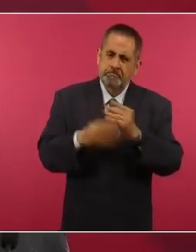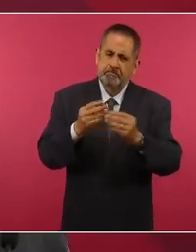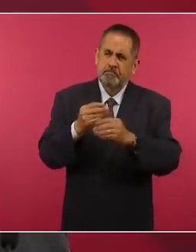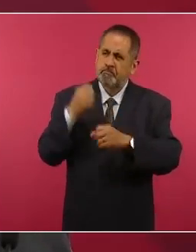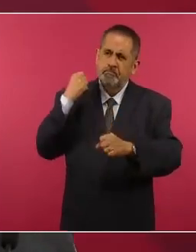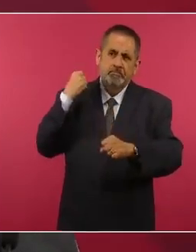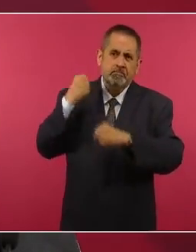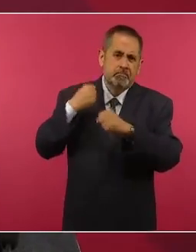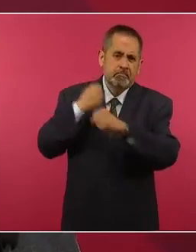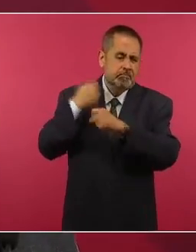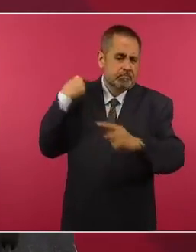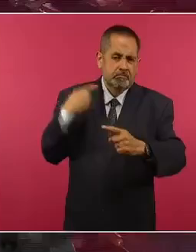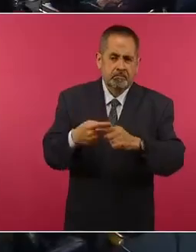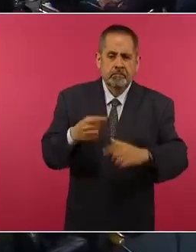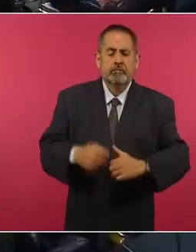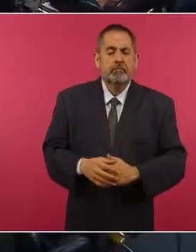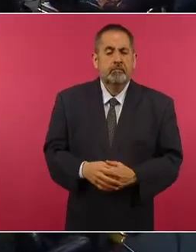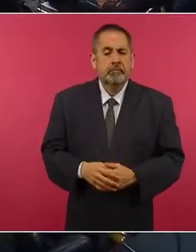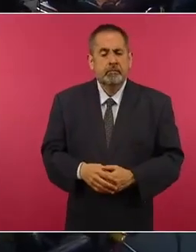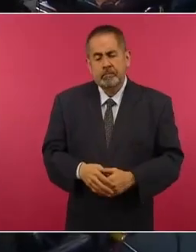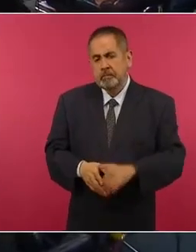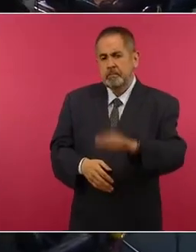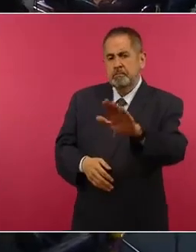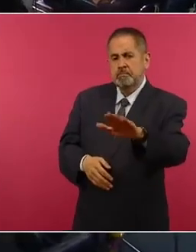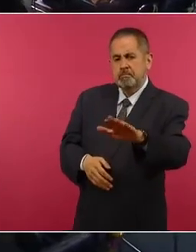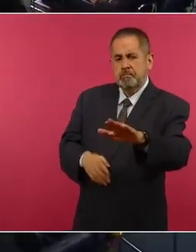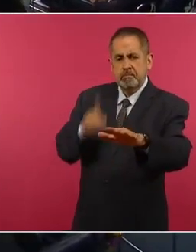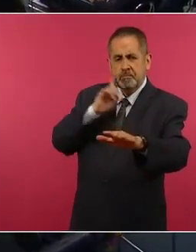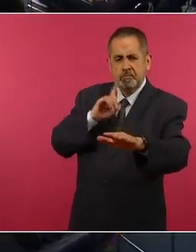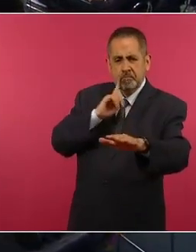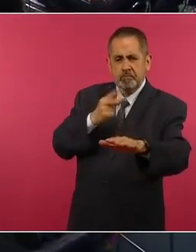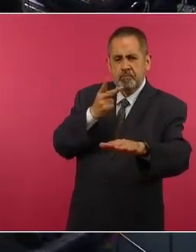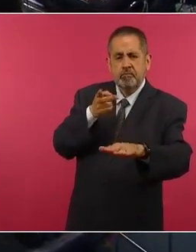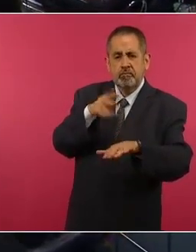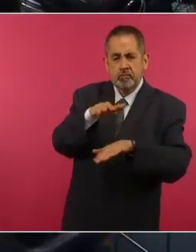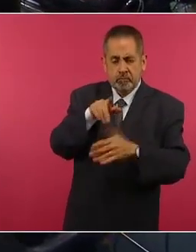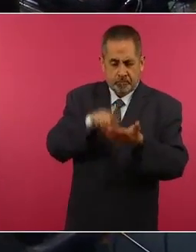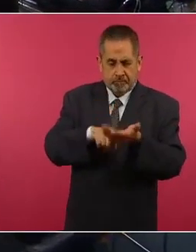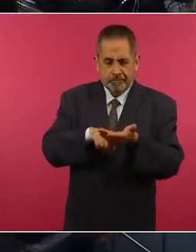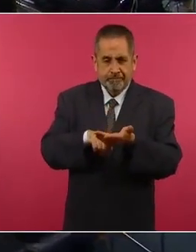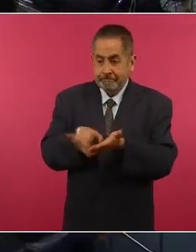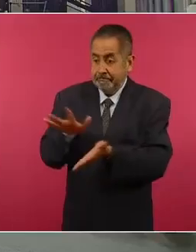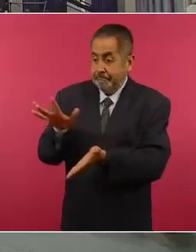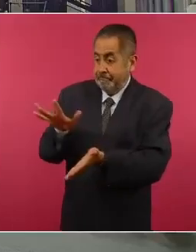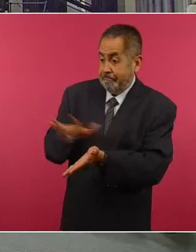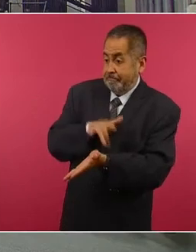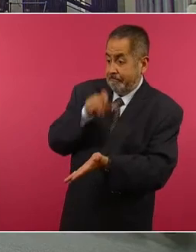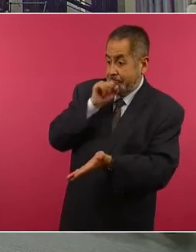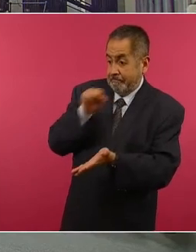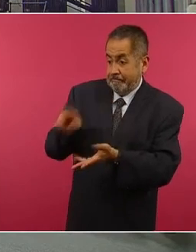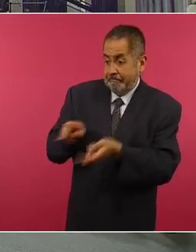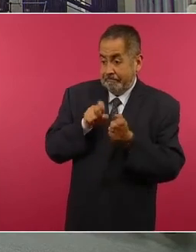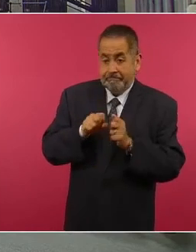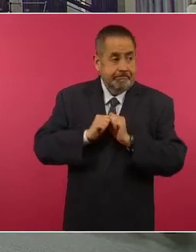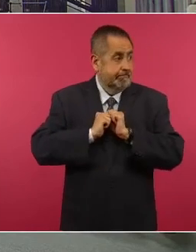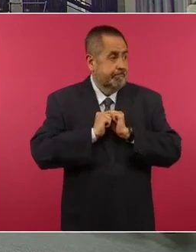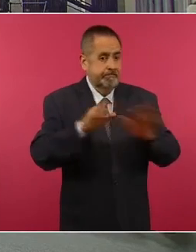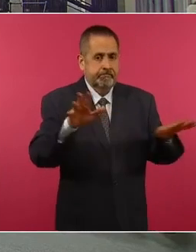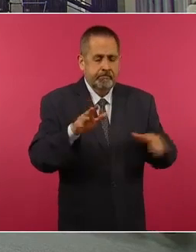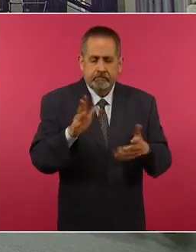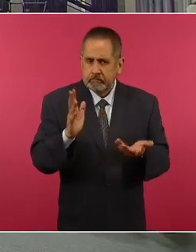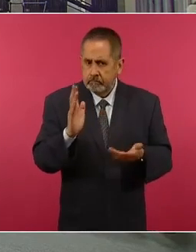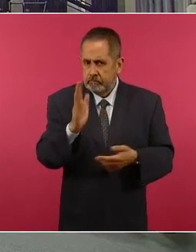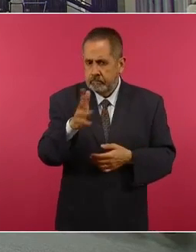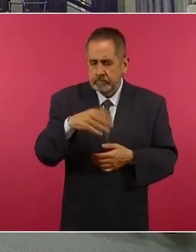tiempo. Presidente, sobre el documento precisamente, la filtración que se hizo, preguntarle si ya